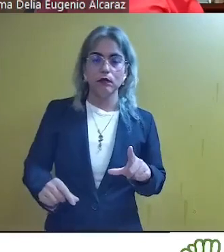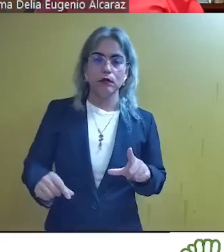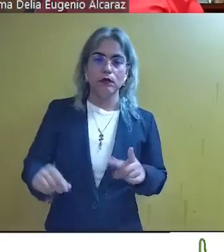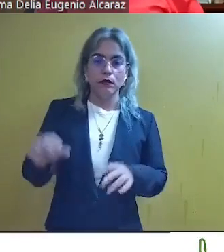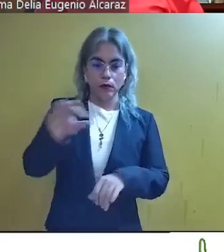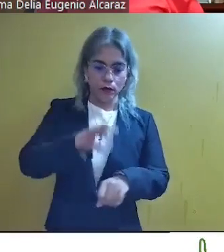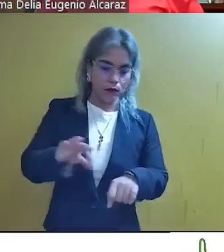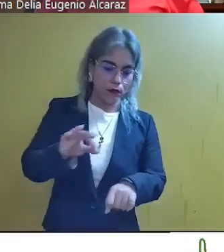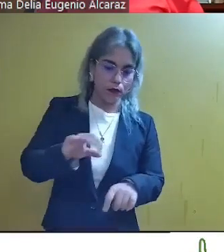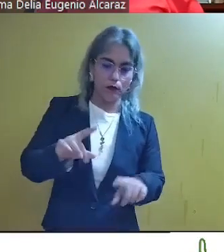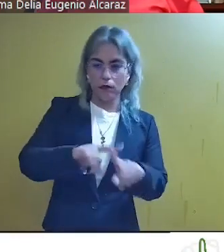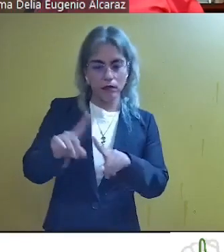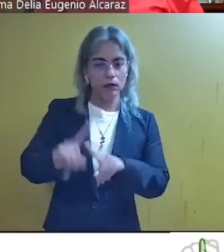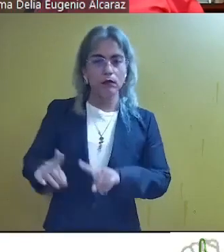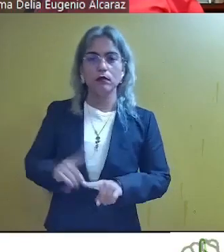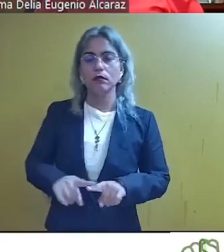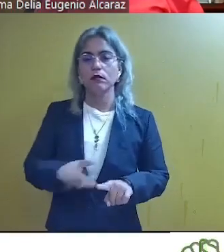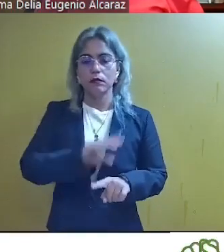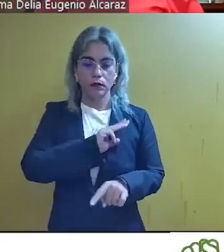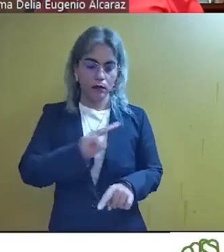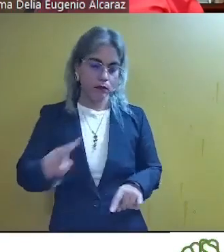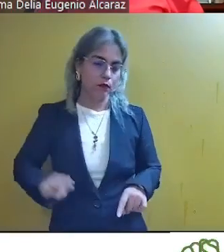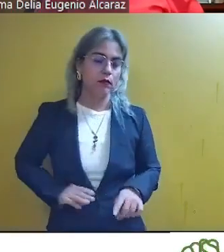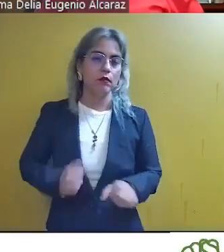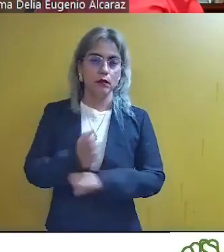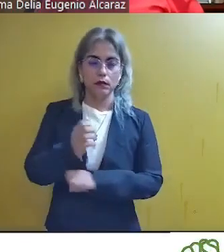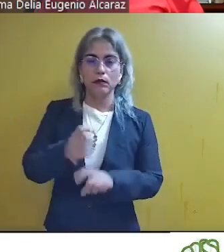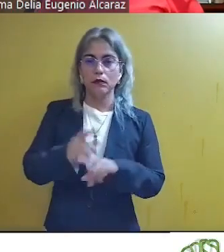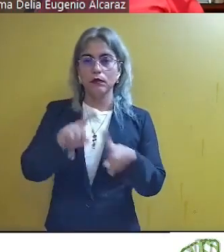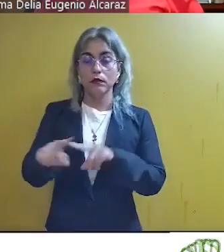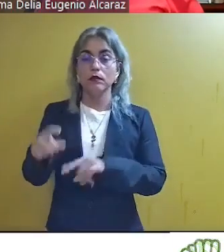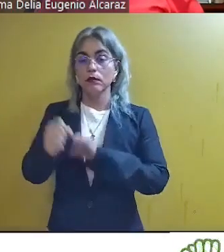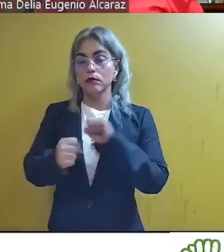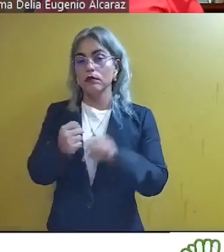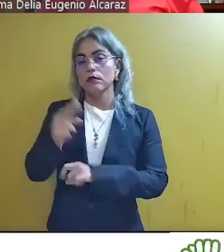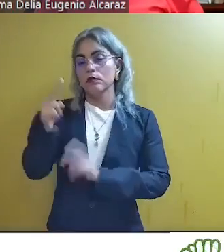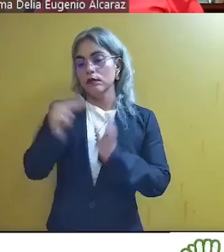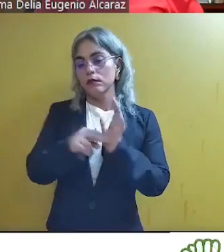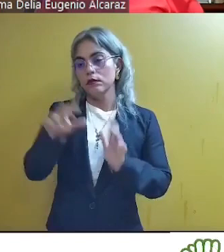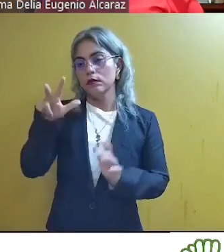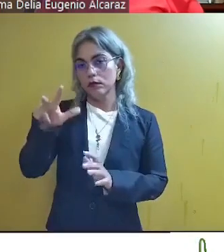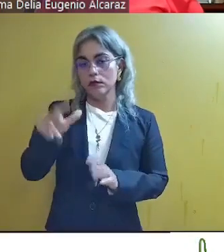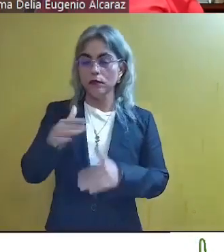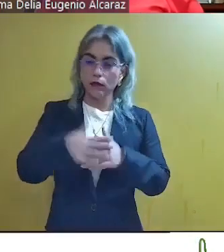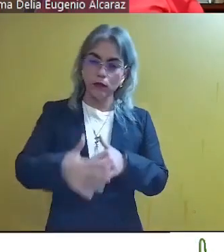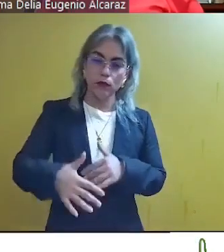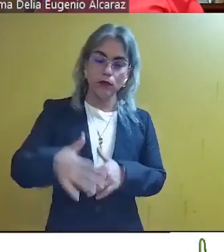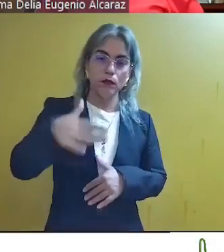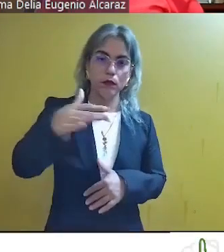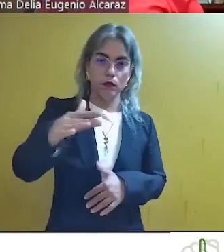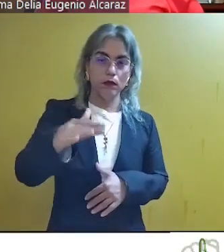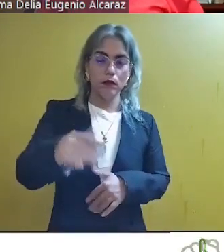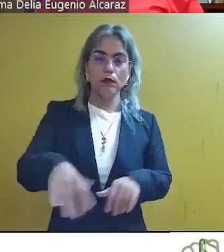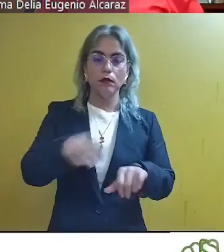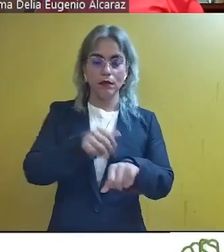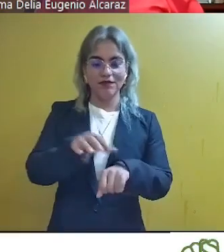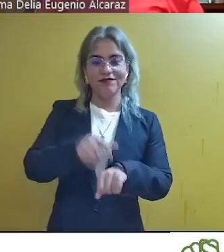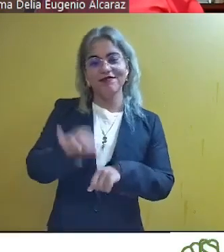específicas aplicables a partir del ejercicio 2018 y posteriores, en cumplimiento de la sentencia